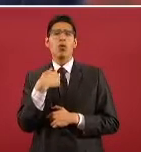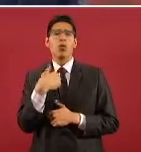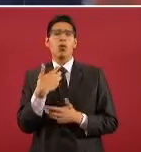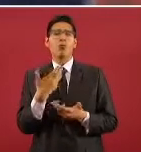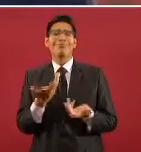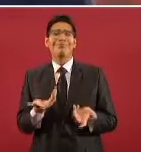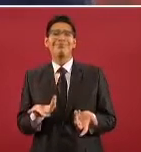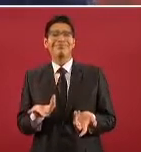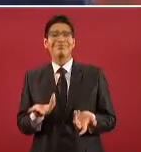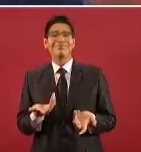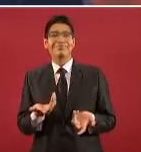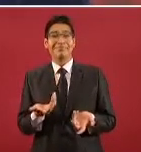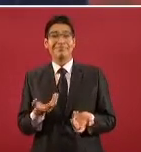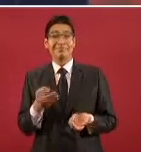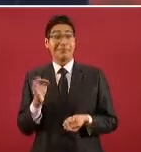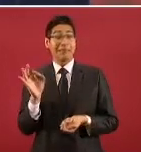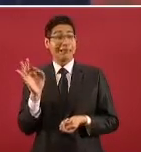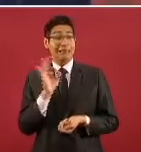a ceder?